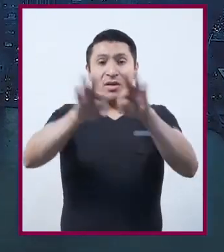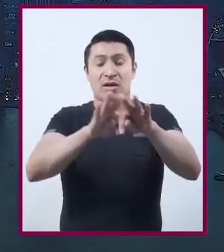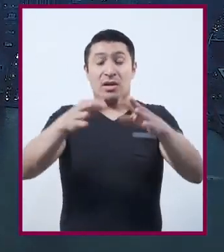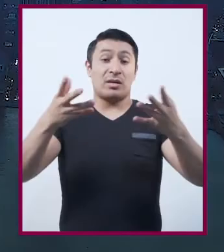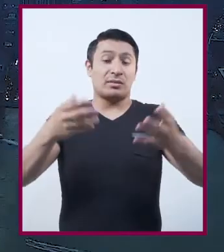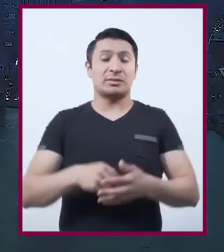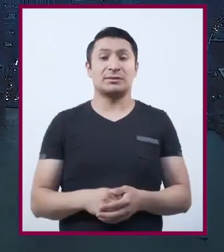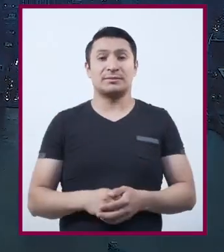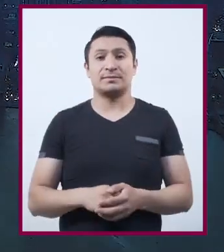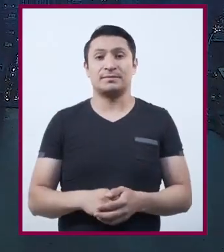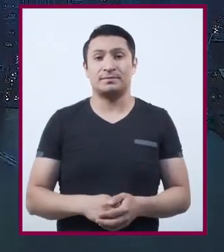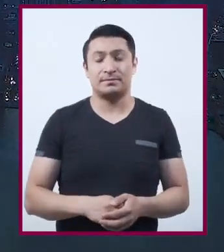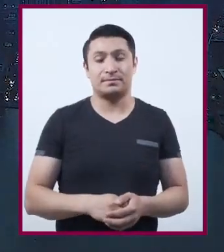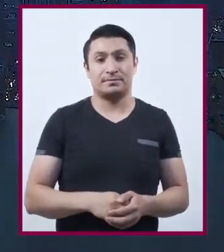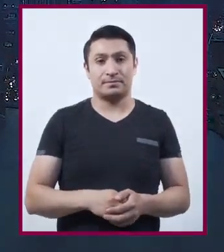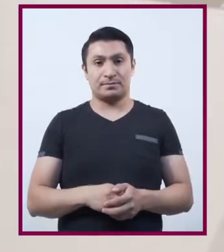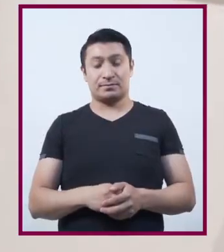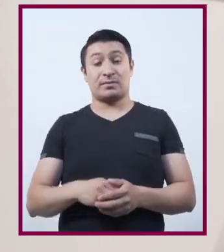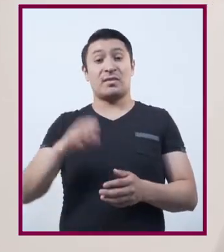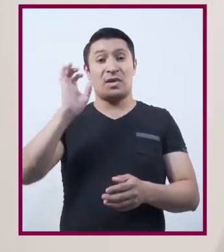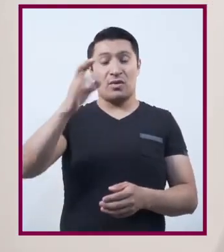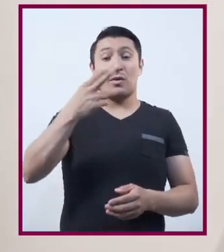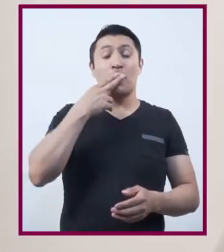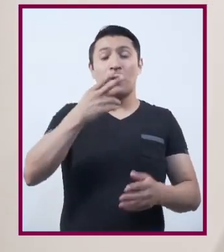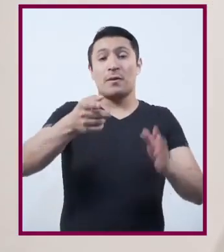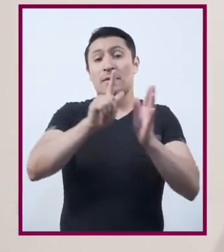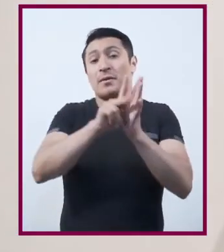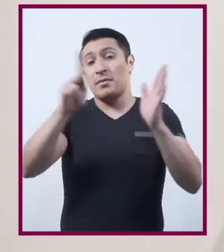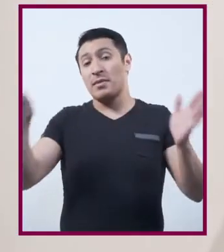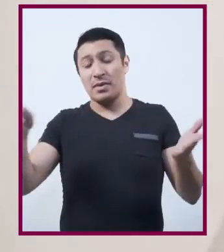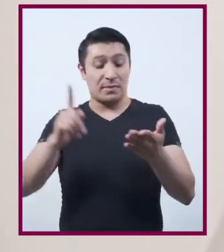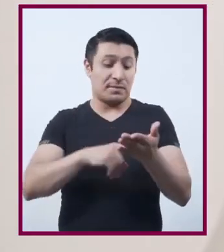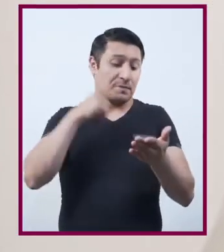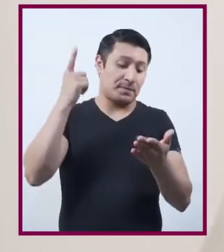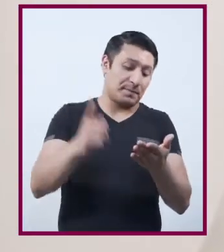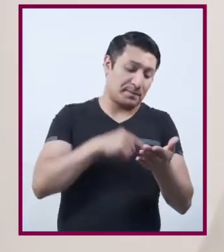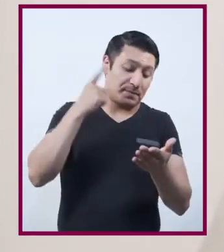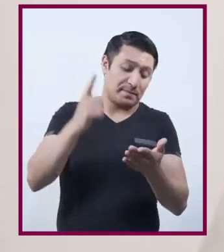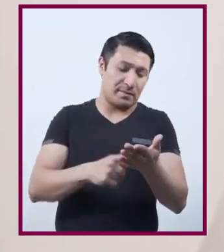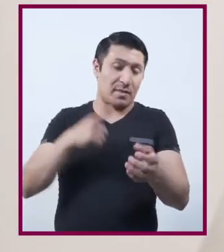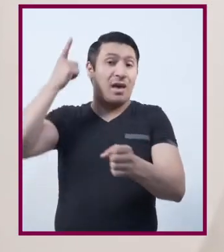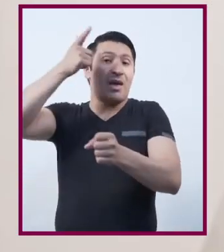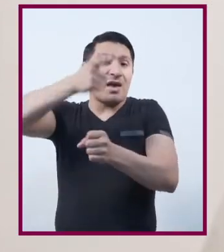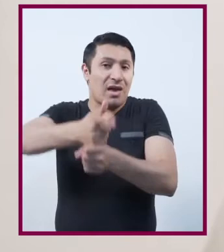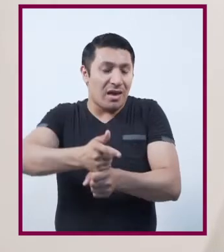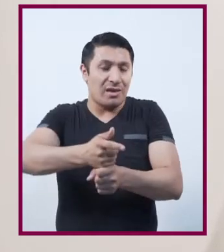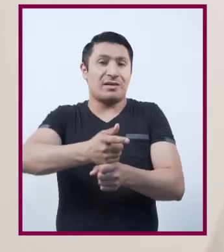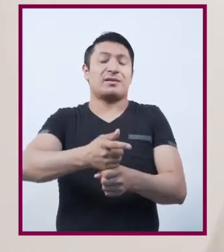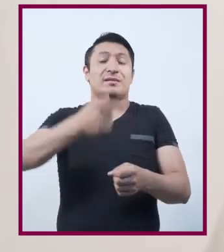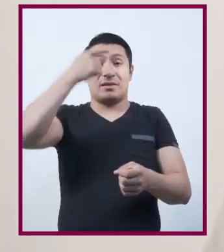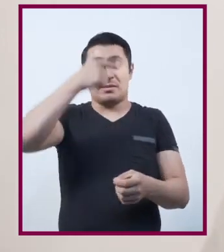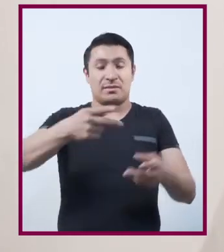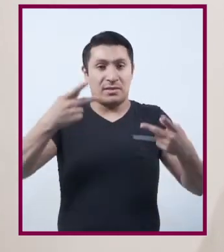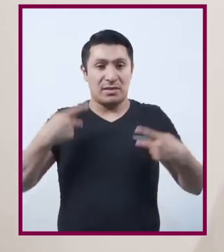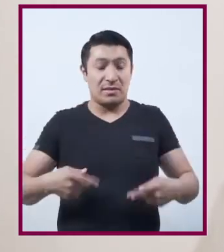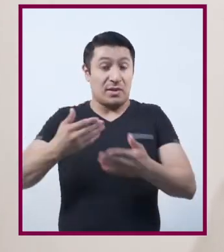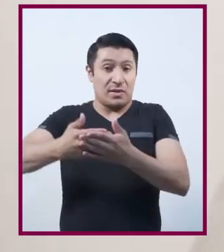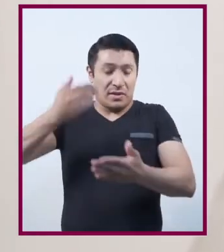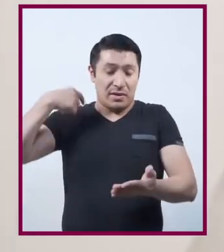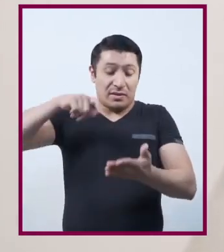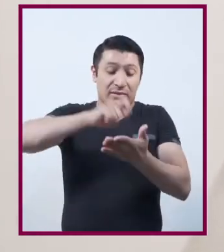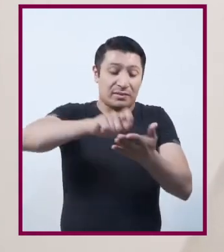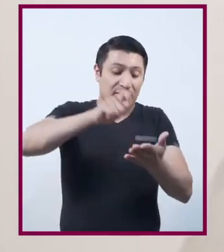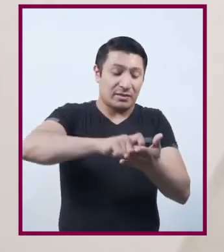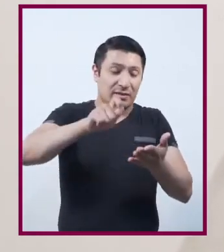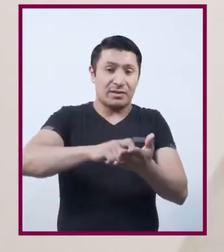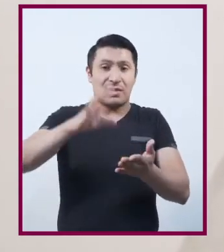del oficio y polémica enriquecedoras. Con la aparición del periódico pasa a sus páginas y en ella se encuentra justo albergue porque para el